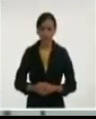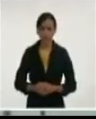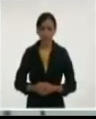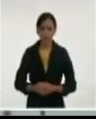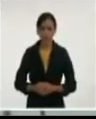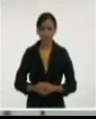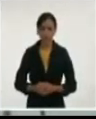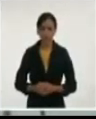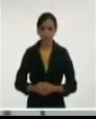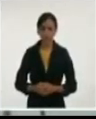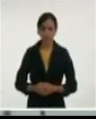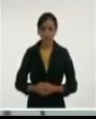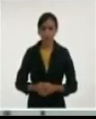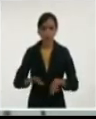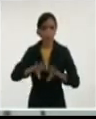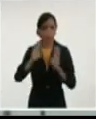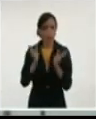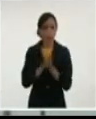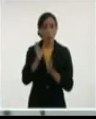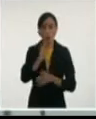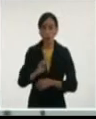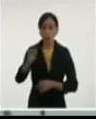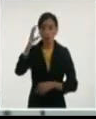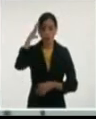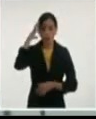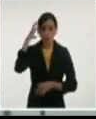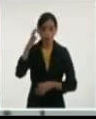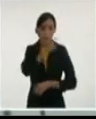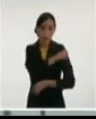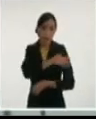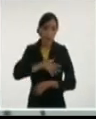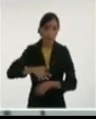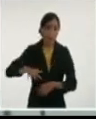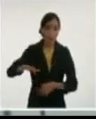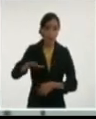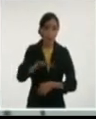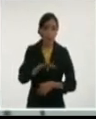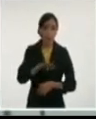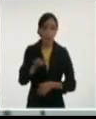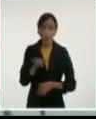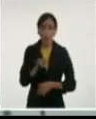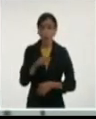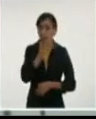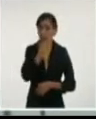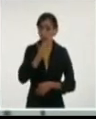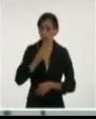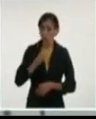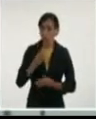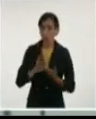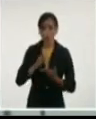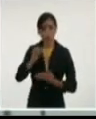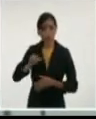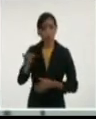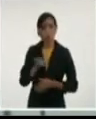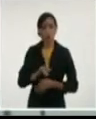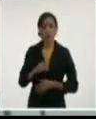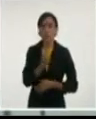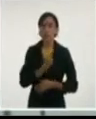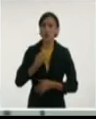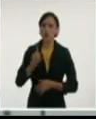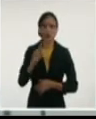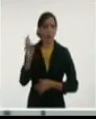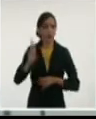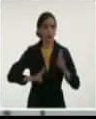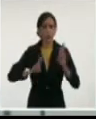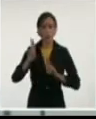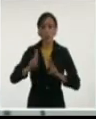Comunistas, las organizaciones estudiantiles y los movimientos juveniles de nuestra provincia Mayabeque, rechazamos y